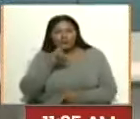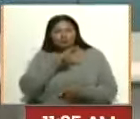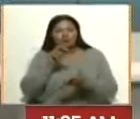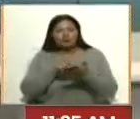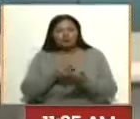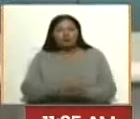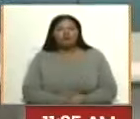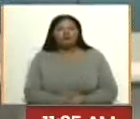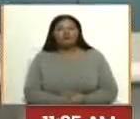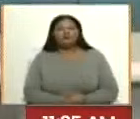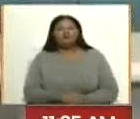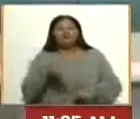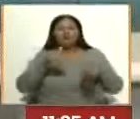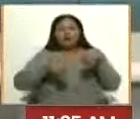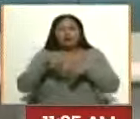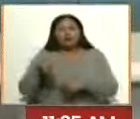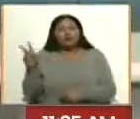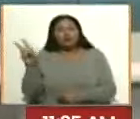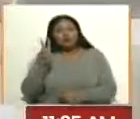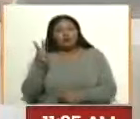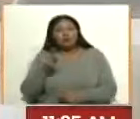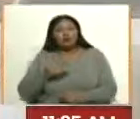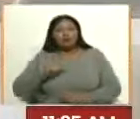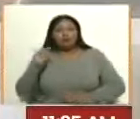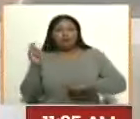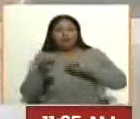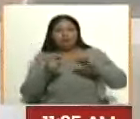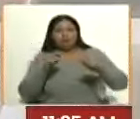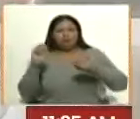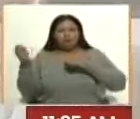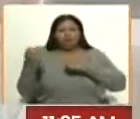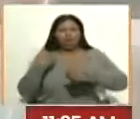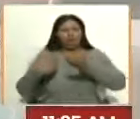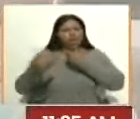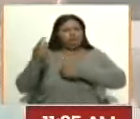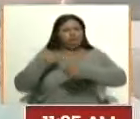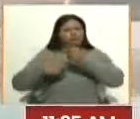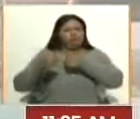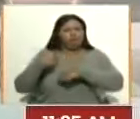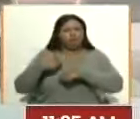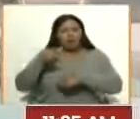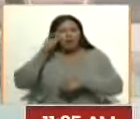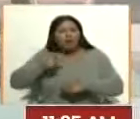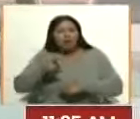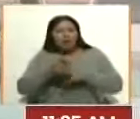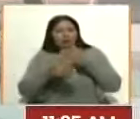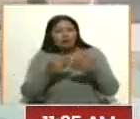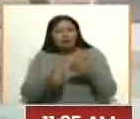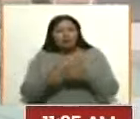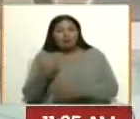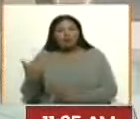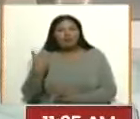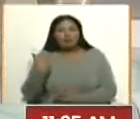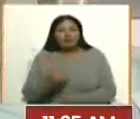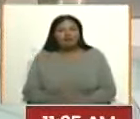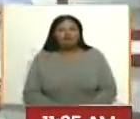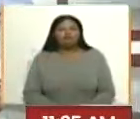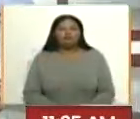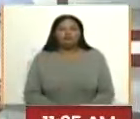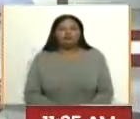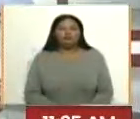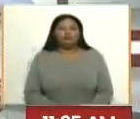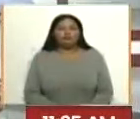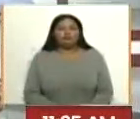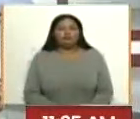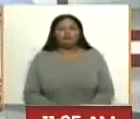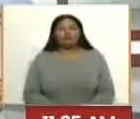una elección en Venezuela si ellos están lanzándole piedras justamente al pueblo, que es el que resulta el más afectado. Sí, esto es, para decirlo